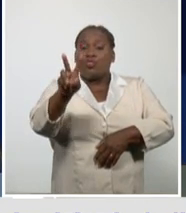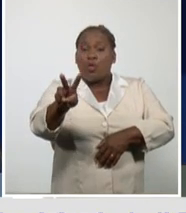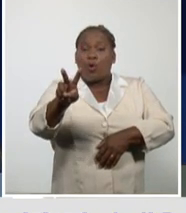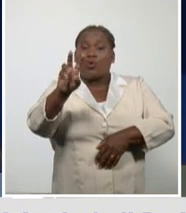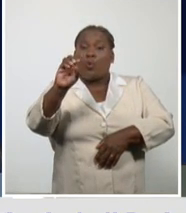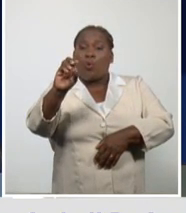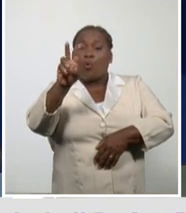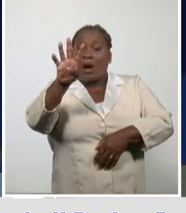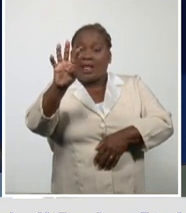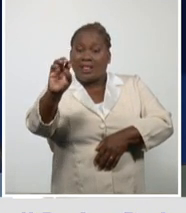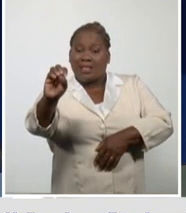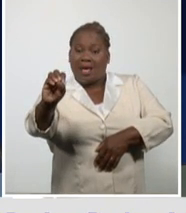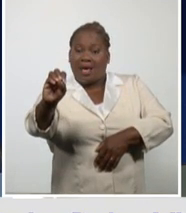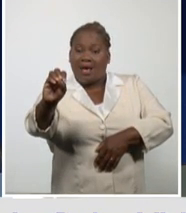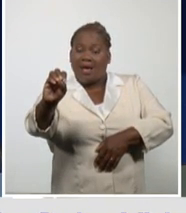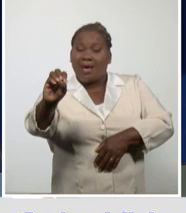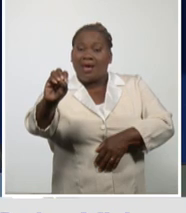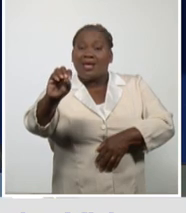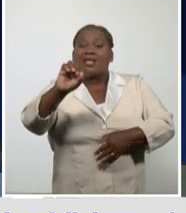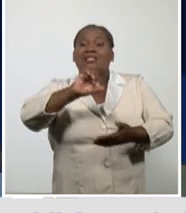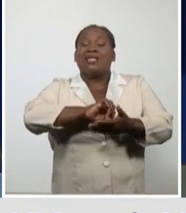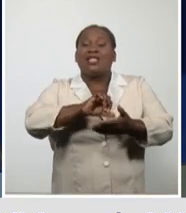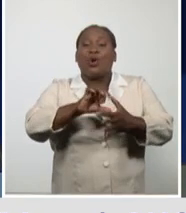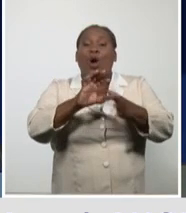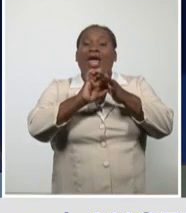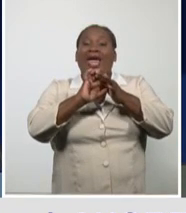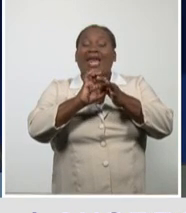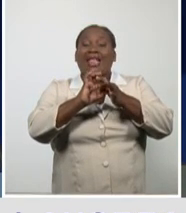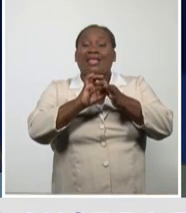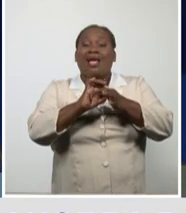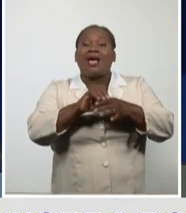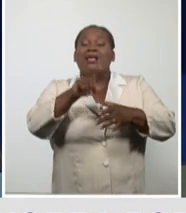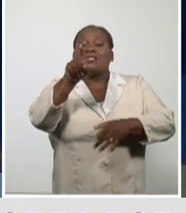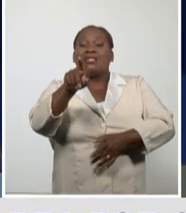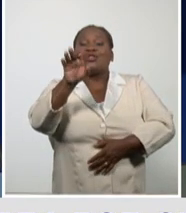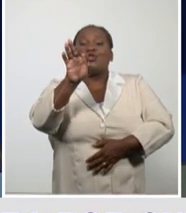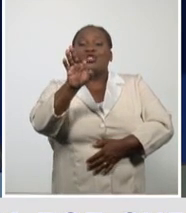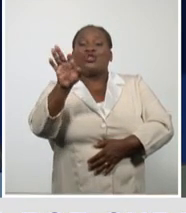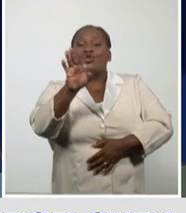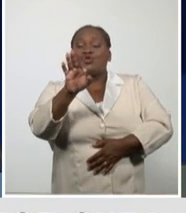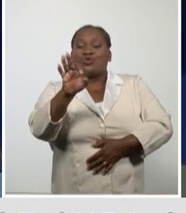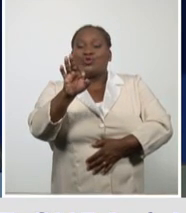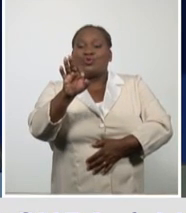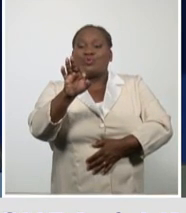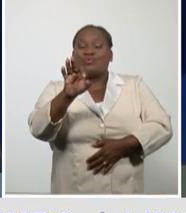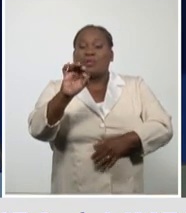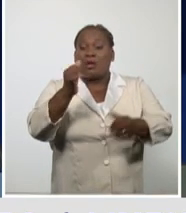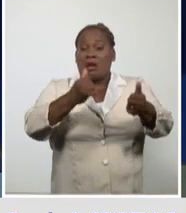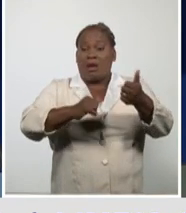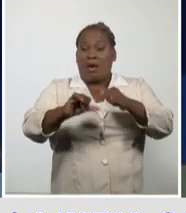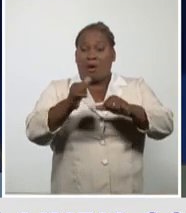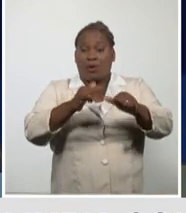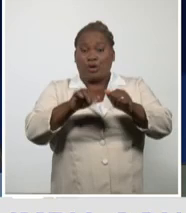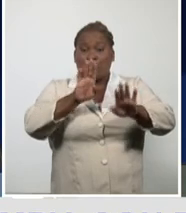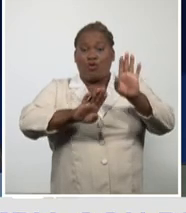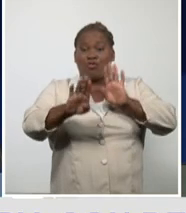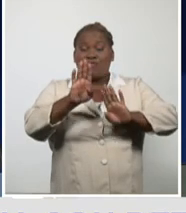240, en el Centro de Ingeniería Genética y Biotecnología 188, en el Laboratorio de la Defensa